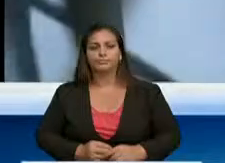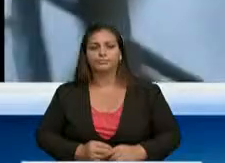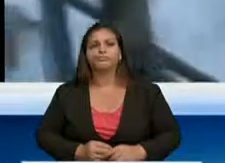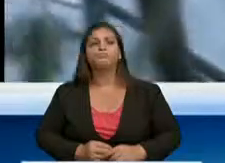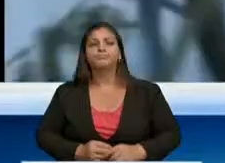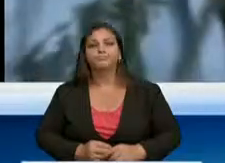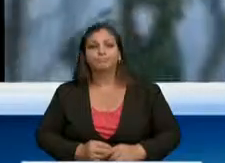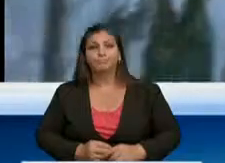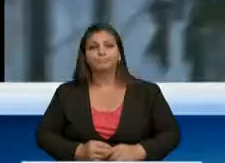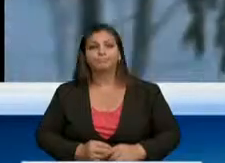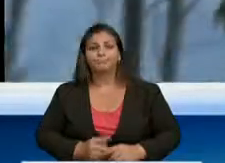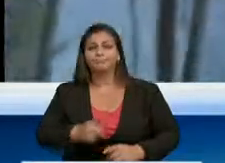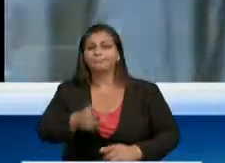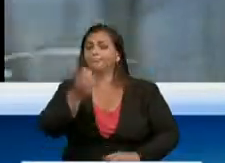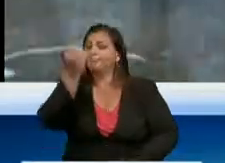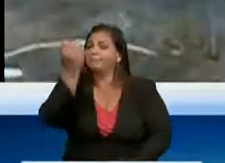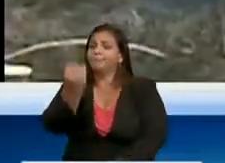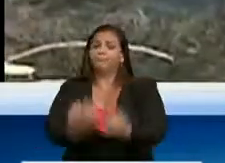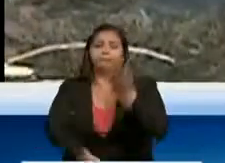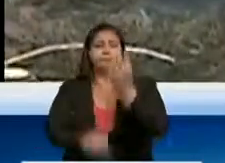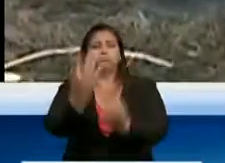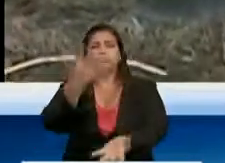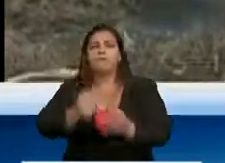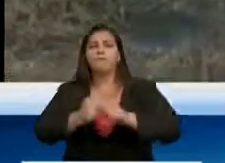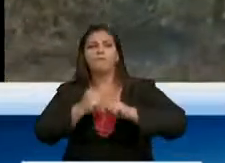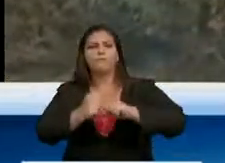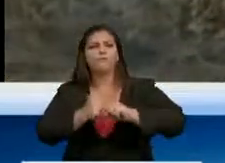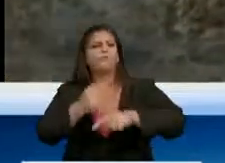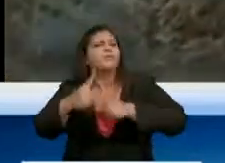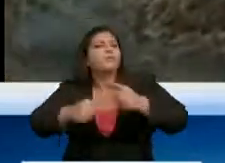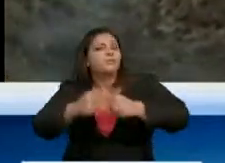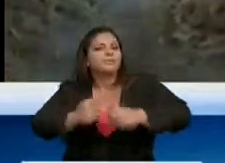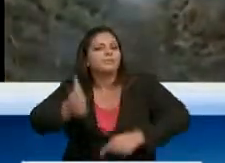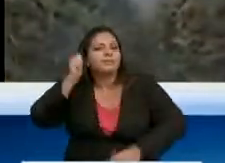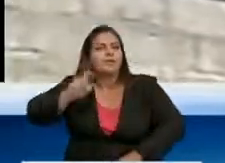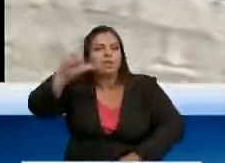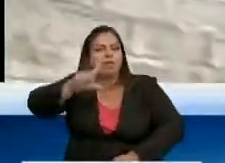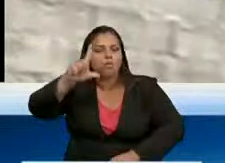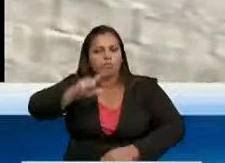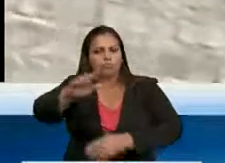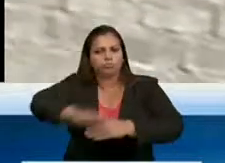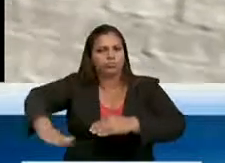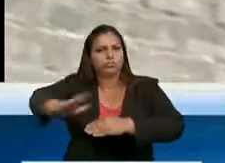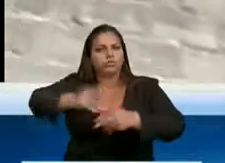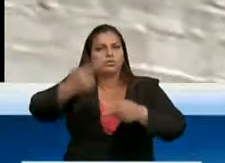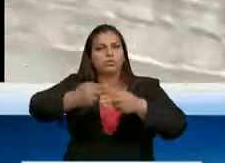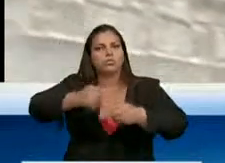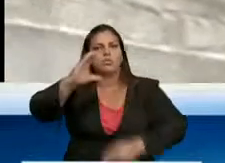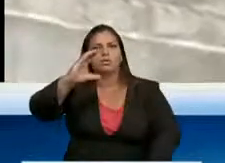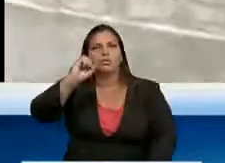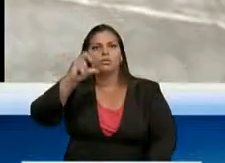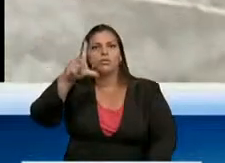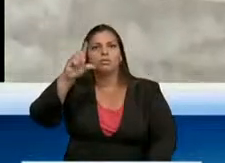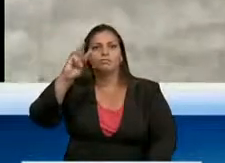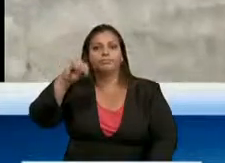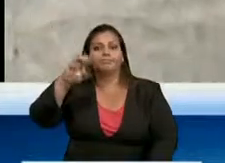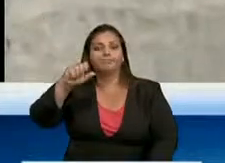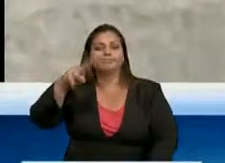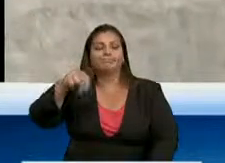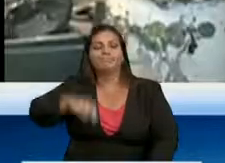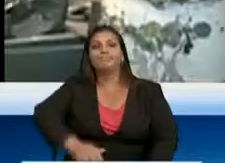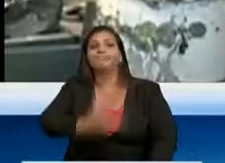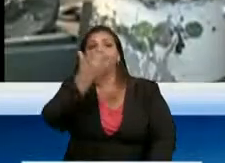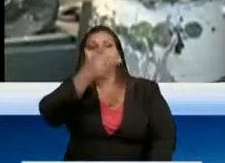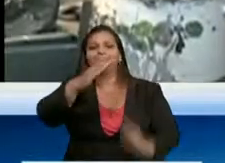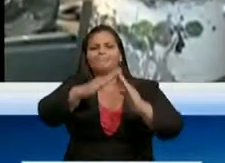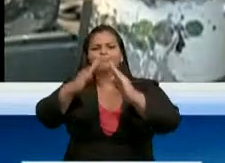Un incendio de considerables proporciones ocurrido el pasado lunes en el sector de La Colmena dejó como saldo tres casas totalmente